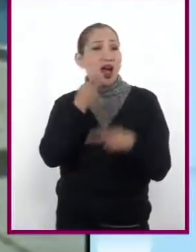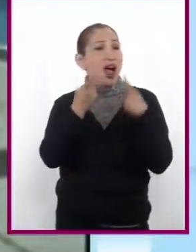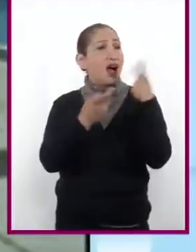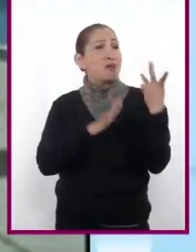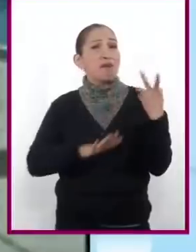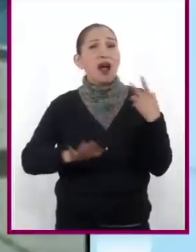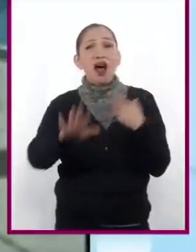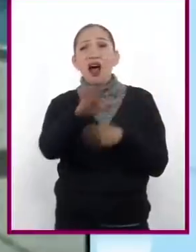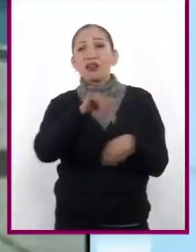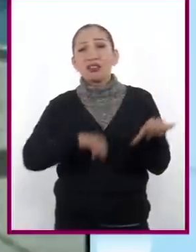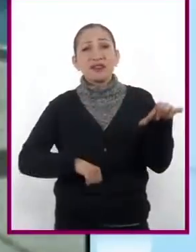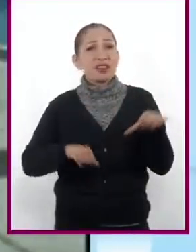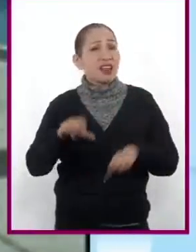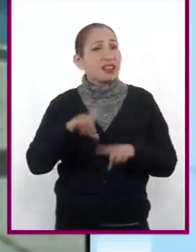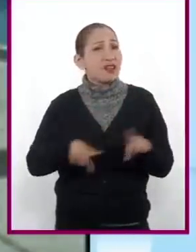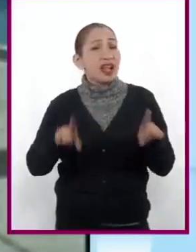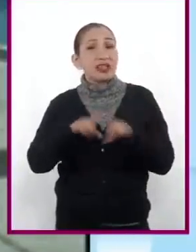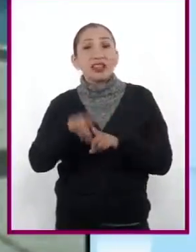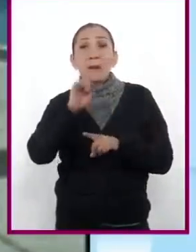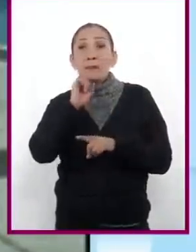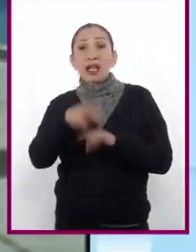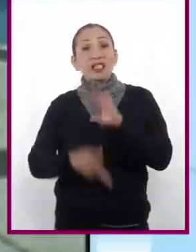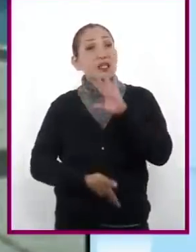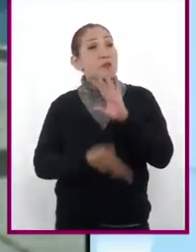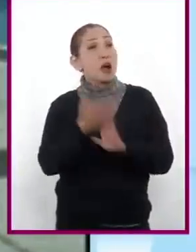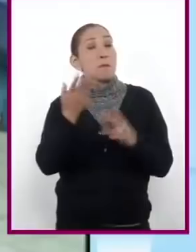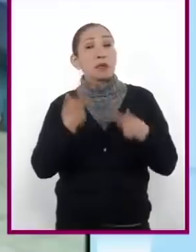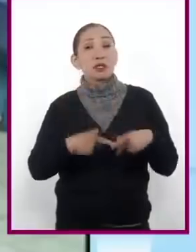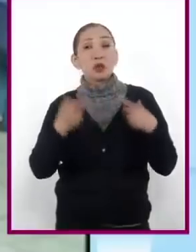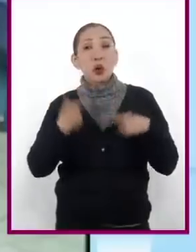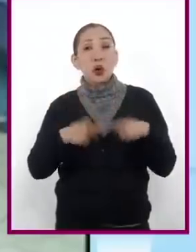económicas y culturales y la inmigración a las ciudades.